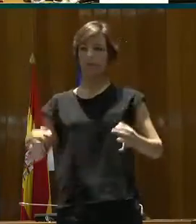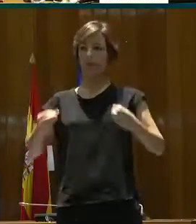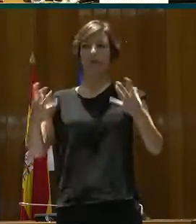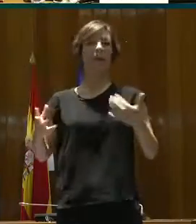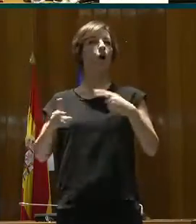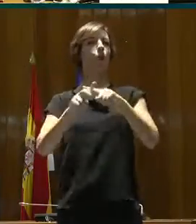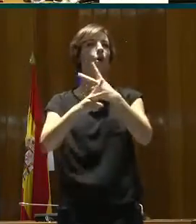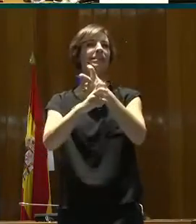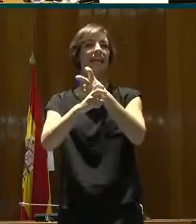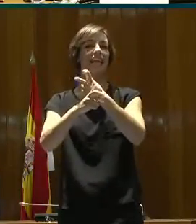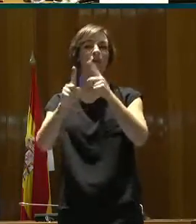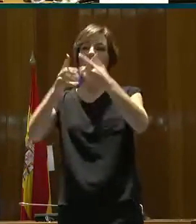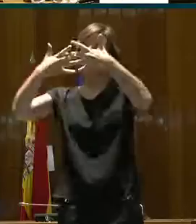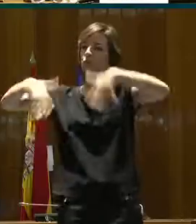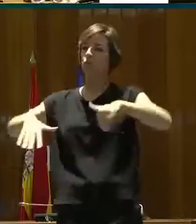así.